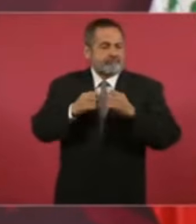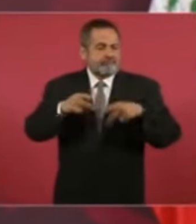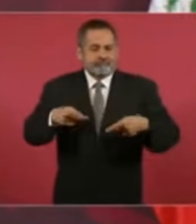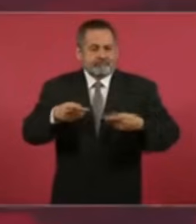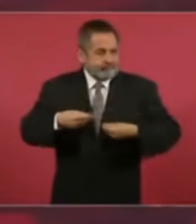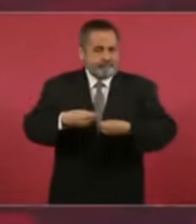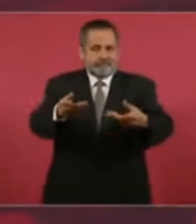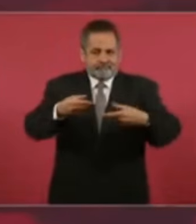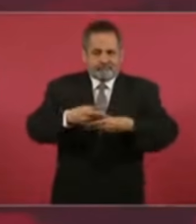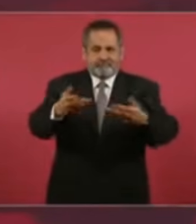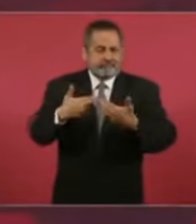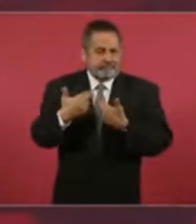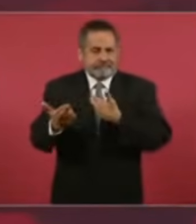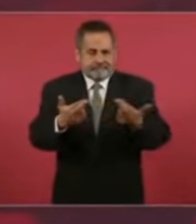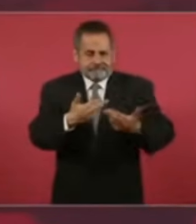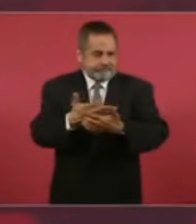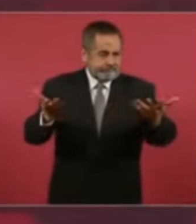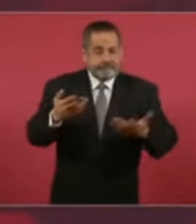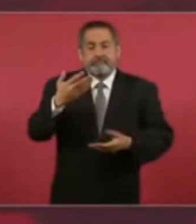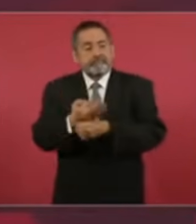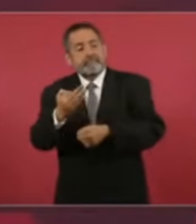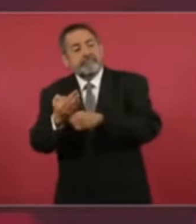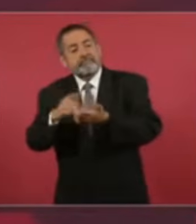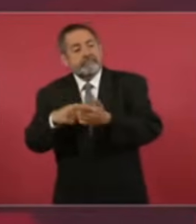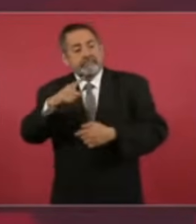Coordina eso. Ahora el tianguis del bienestar está en Acapulco,